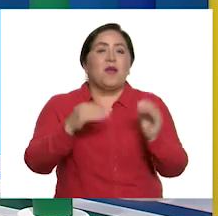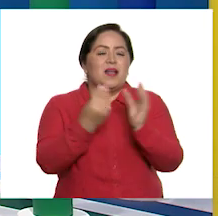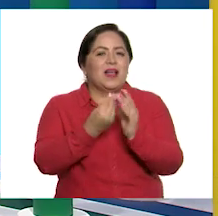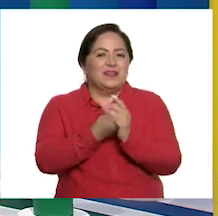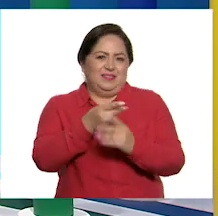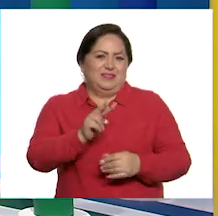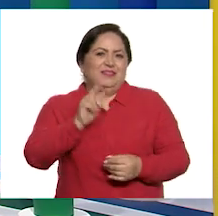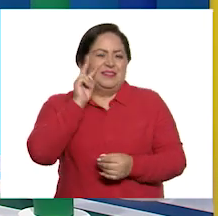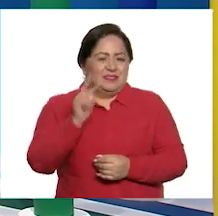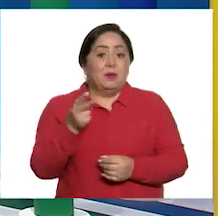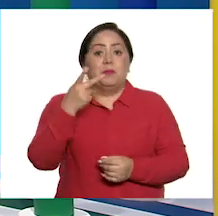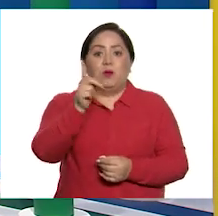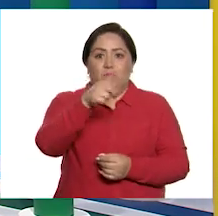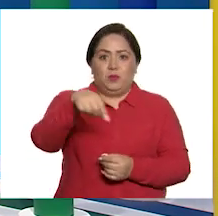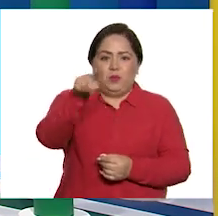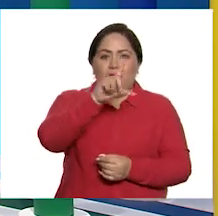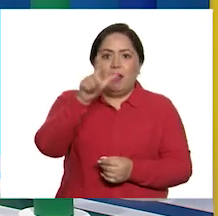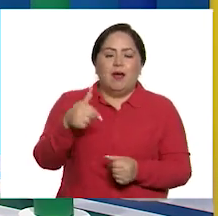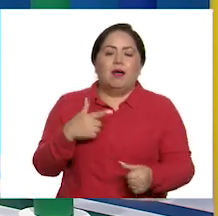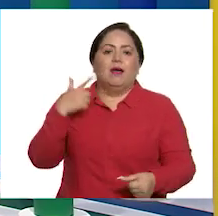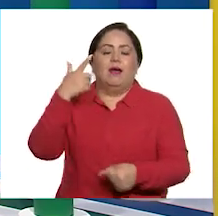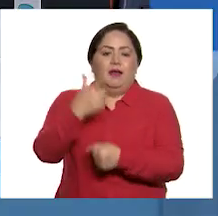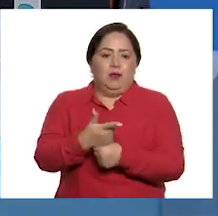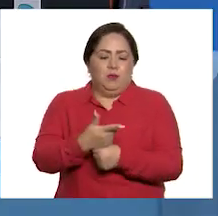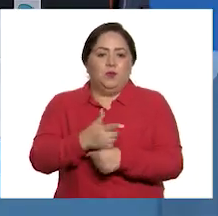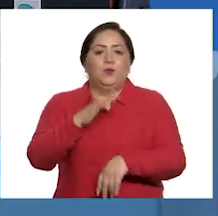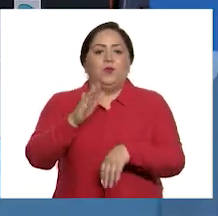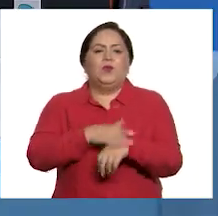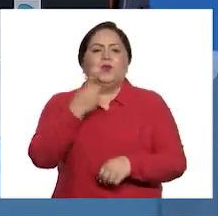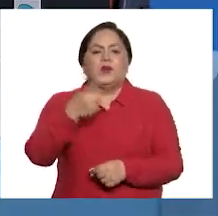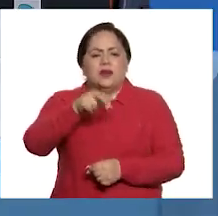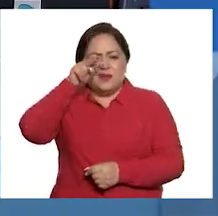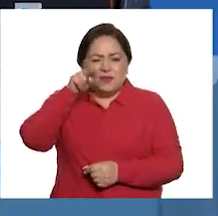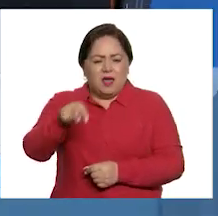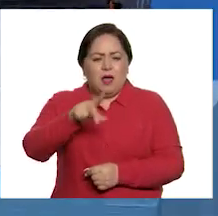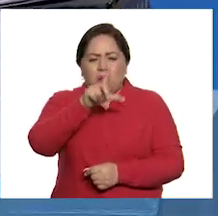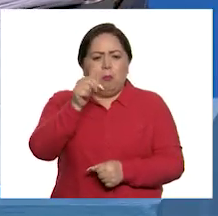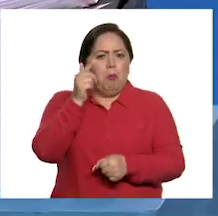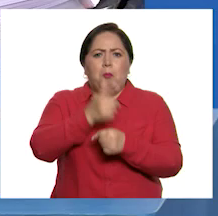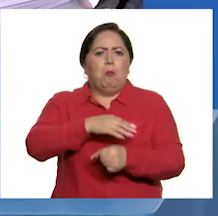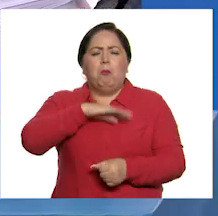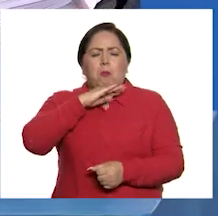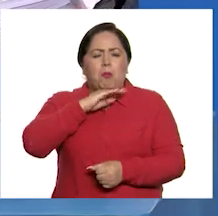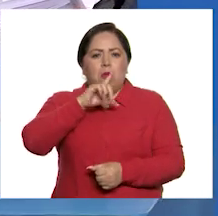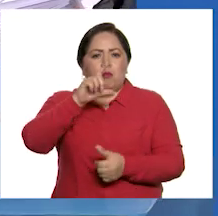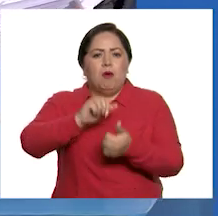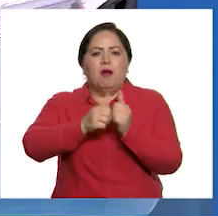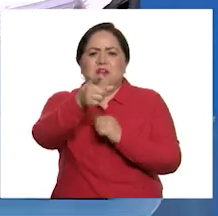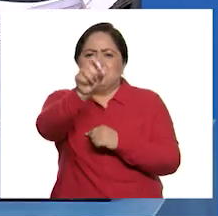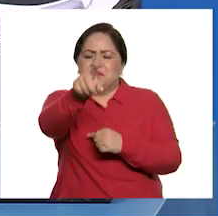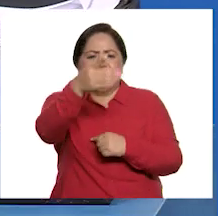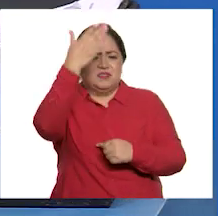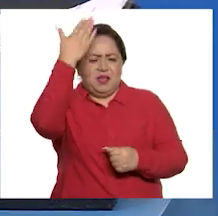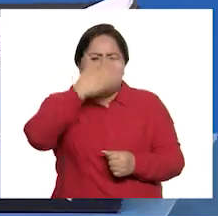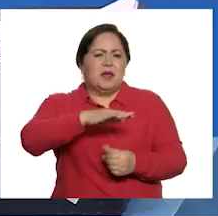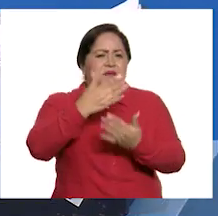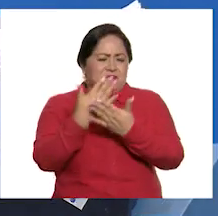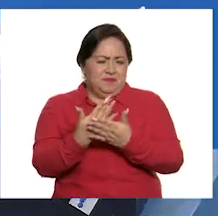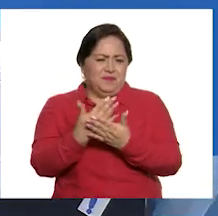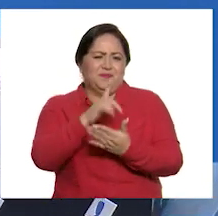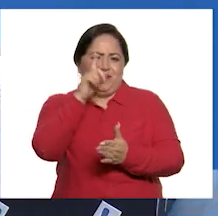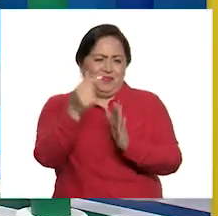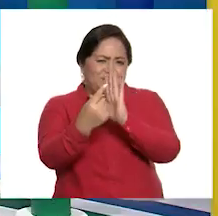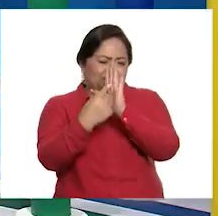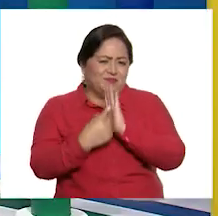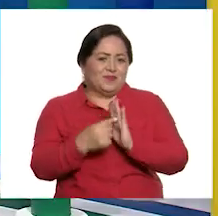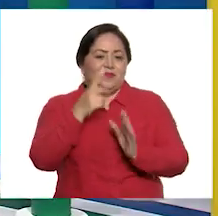clase. Ustedes lo van a descubrir. Ya que verán que sin darse cuenta me van a indicar el momento para mostrárselas